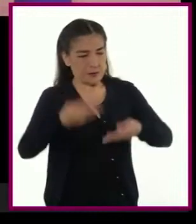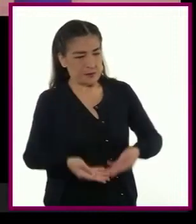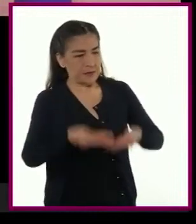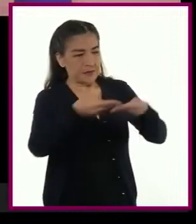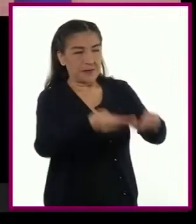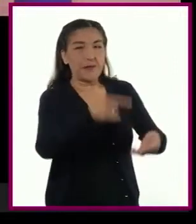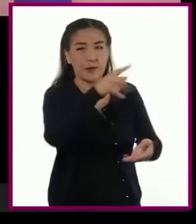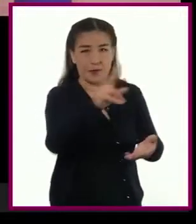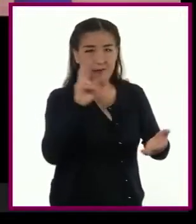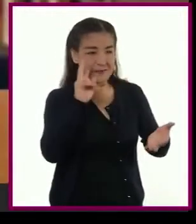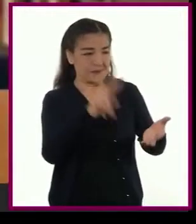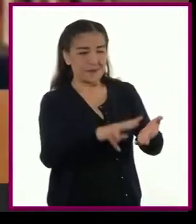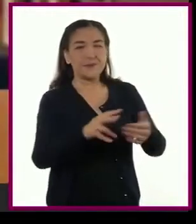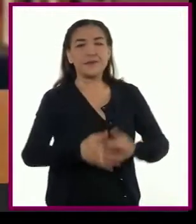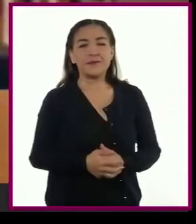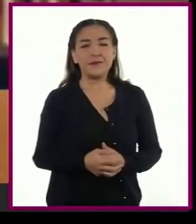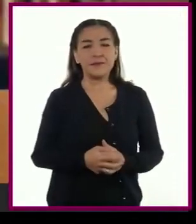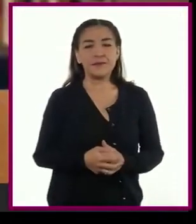argumentar.